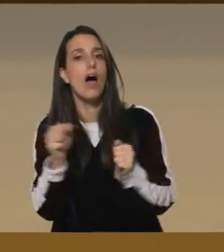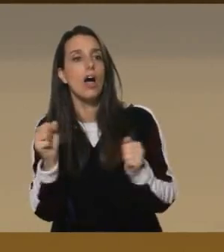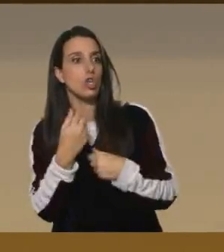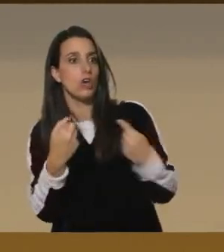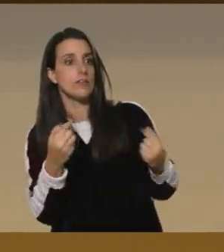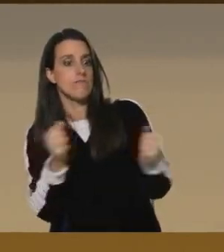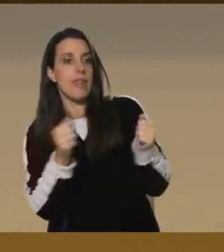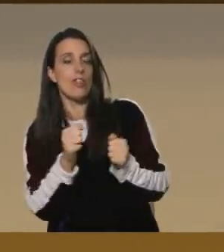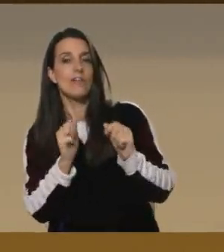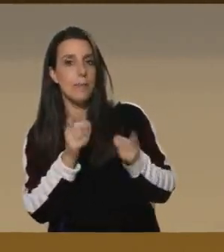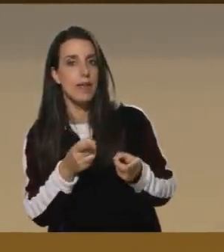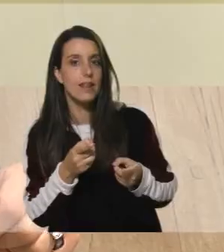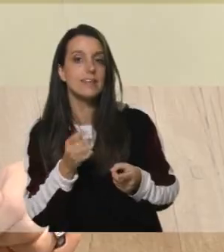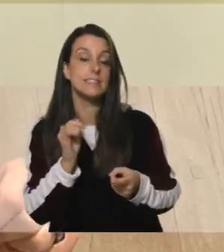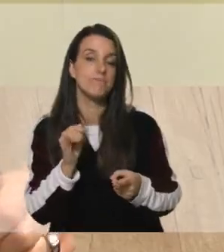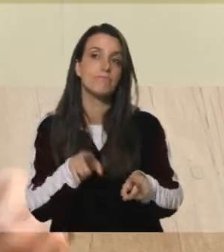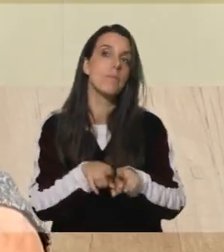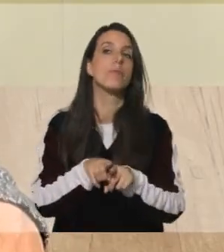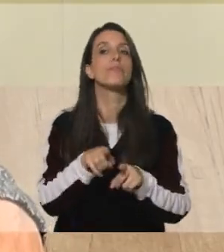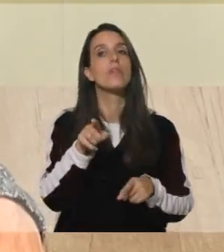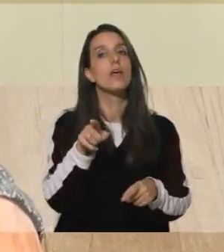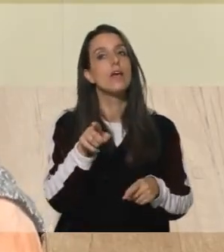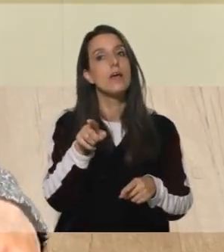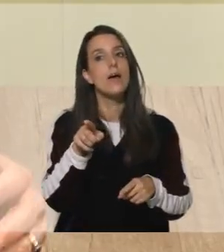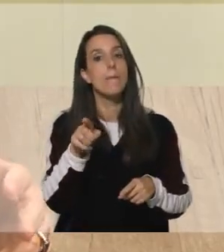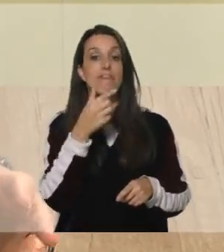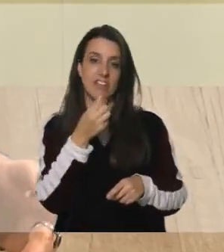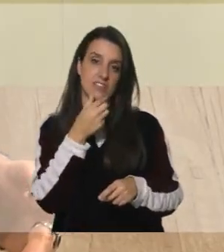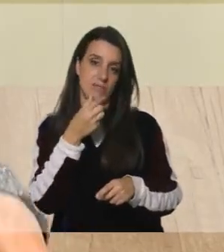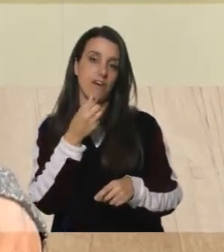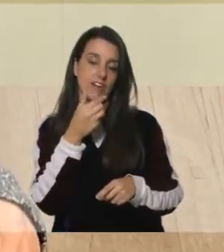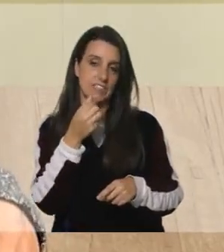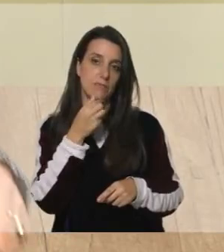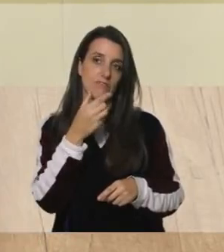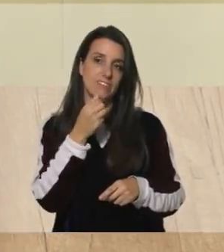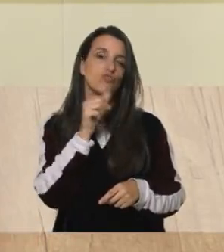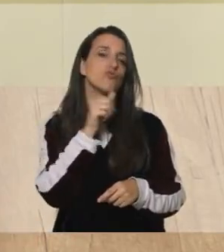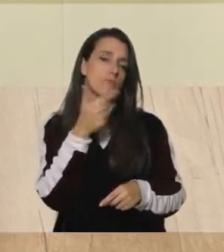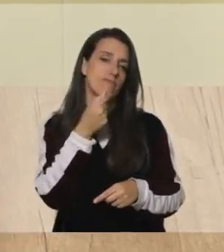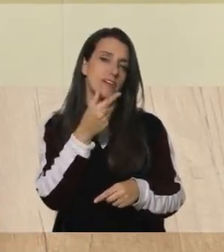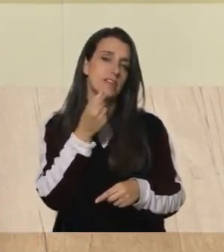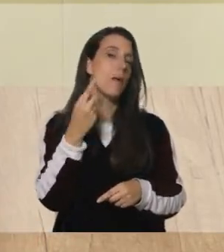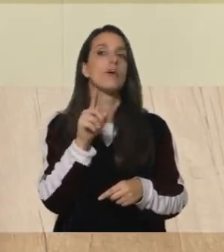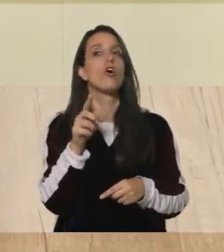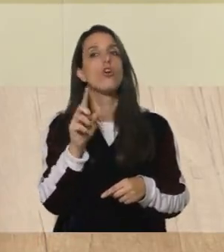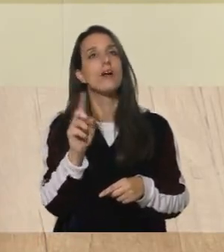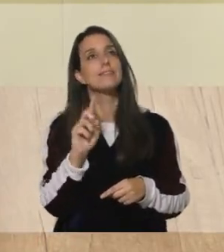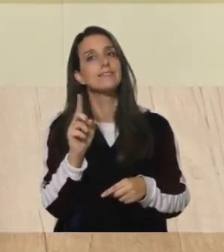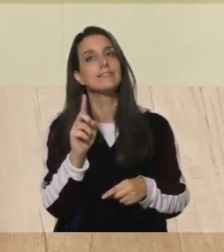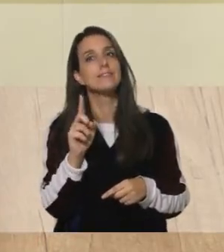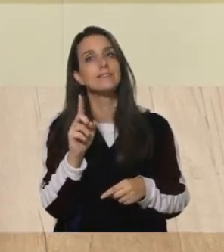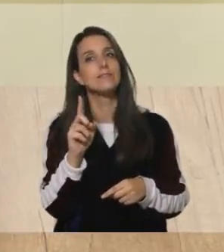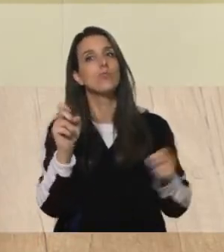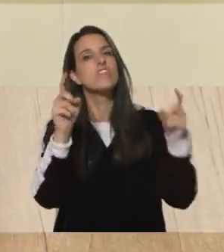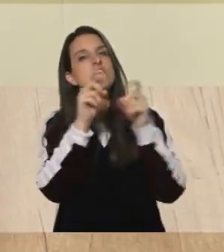también a que se trabaja con ellas sí en la fobia es bastante más sencillo es bastante más fácil y no hay tantos no